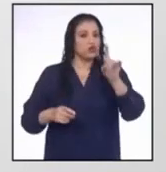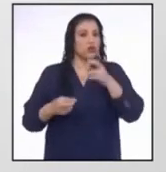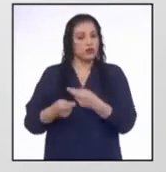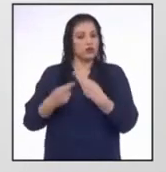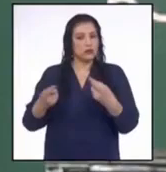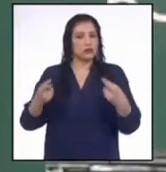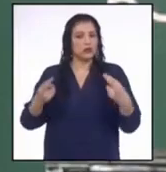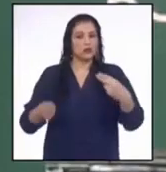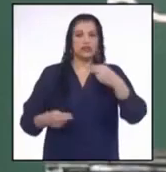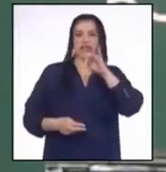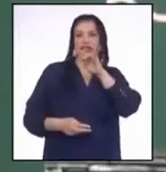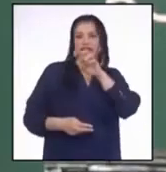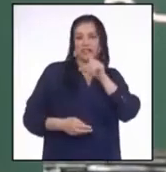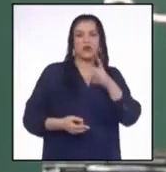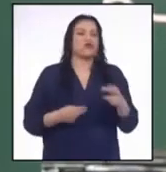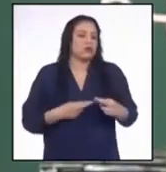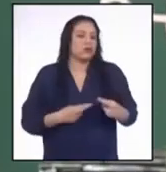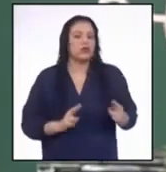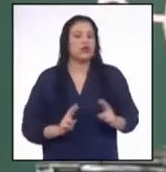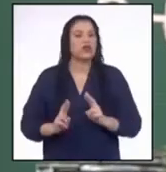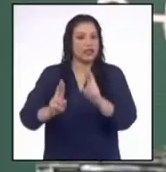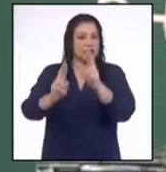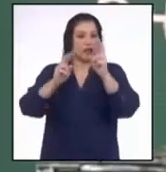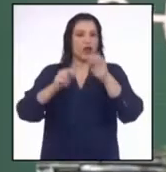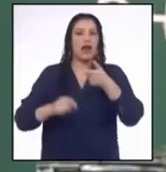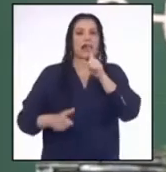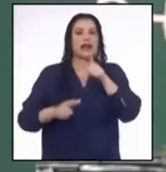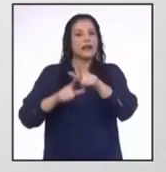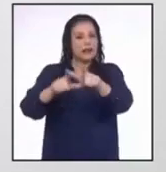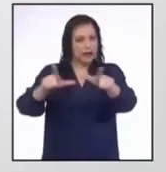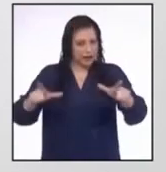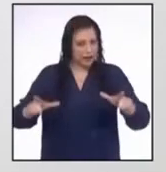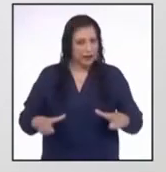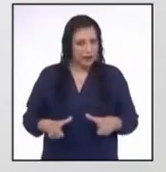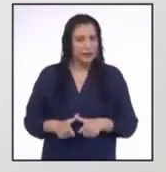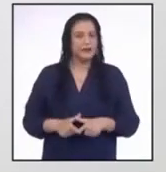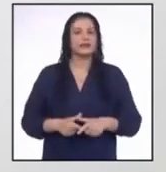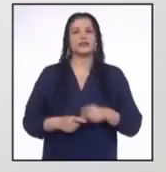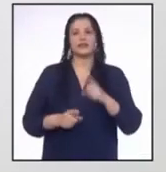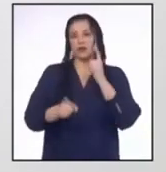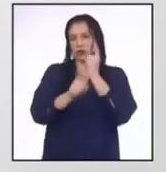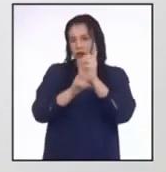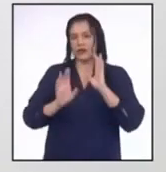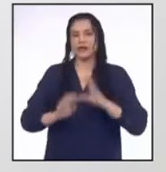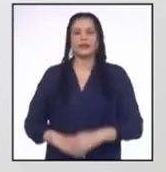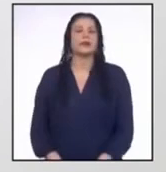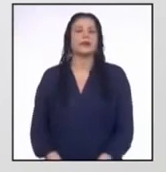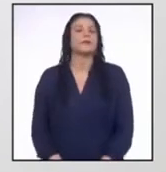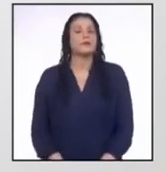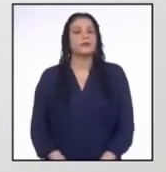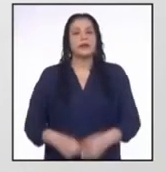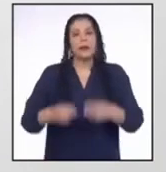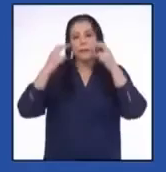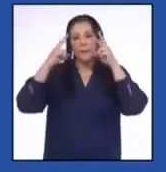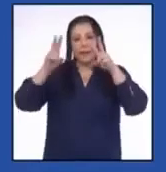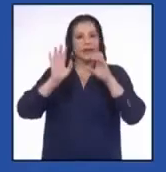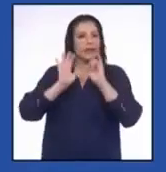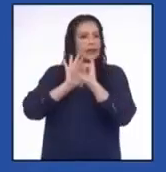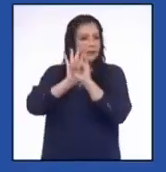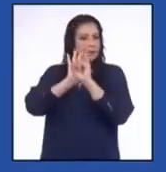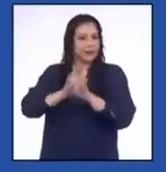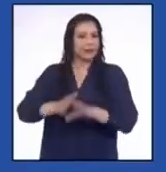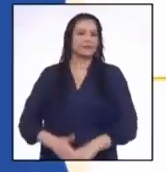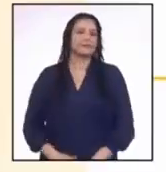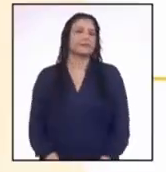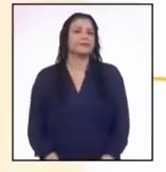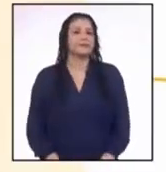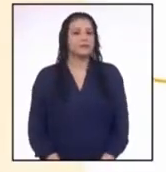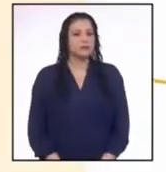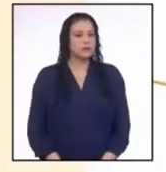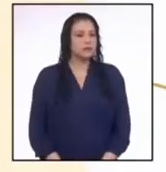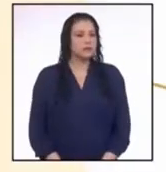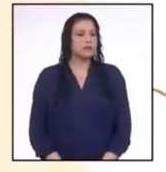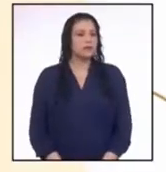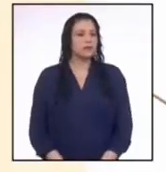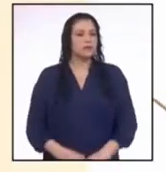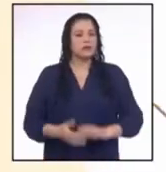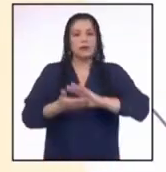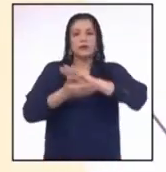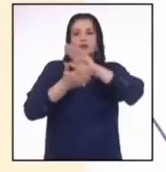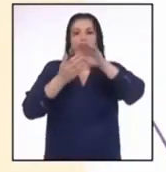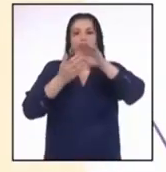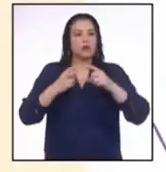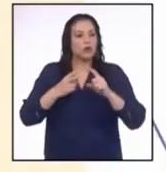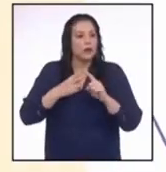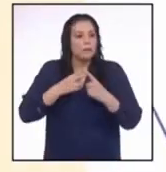recursos hídricos. Los ríos, lagos y lagunas. Exacto. Observen esta imagen. Todo empieza